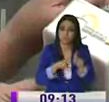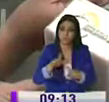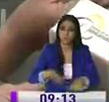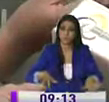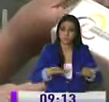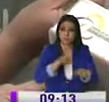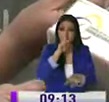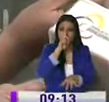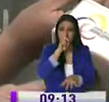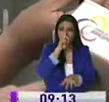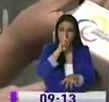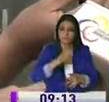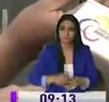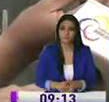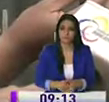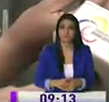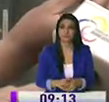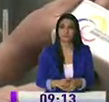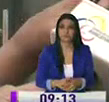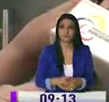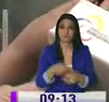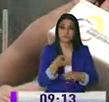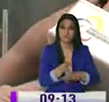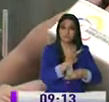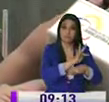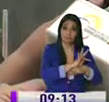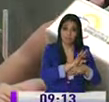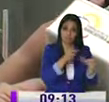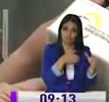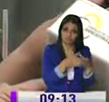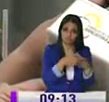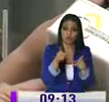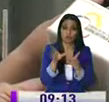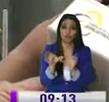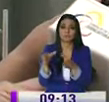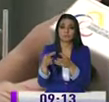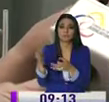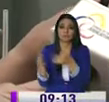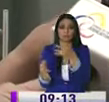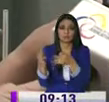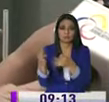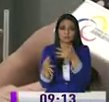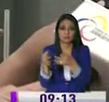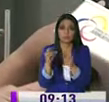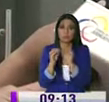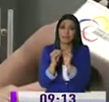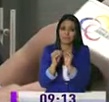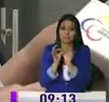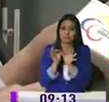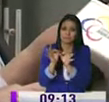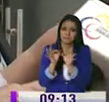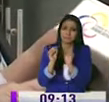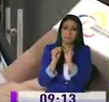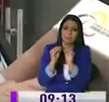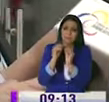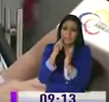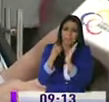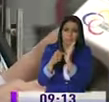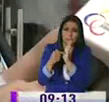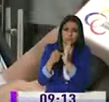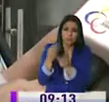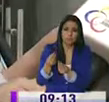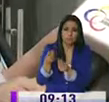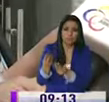con el objetivo de que la asamblea o la mesa de justicia en particular tenga más elementos insumos o ejemplos